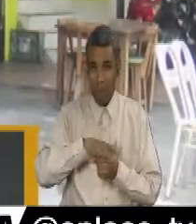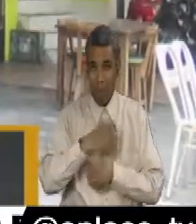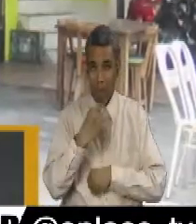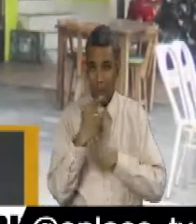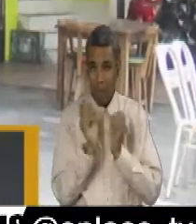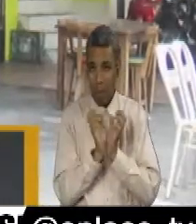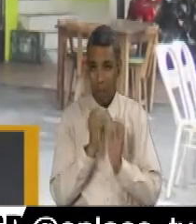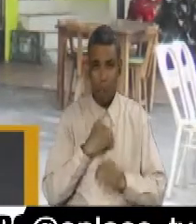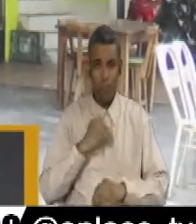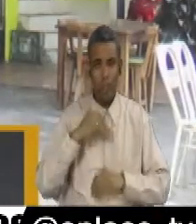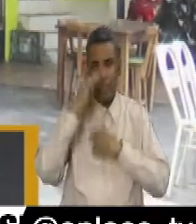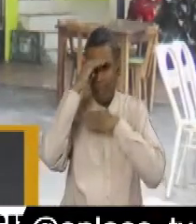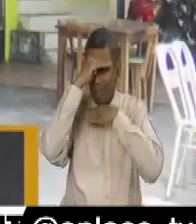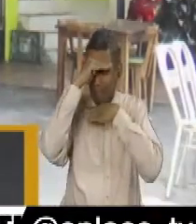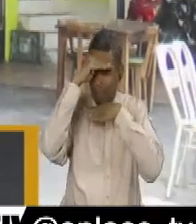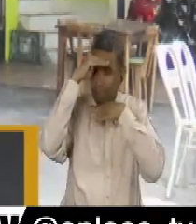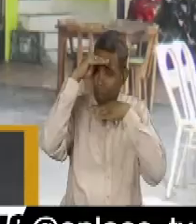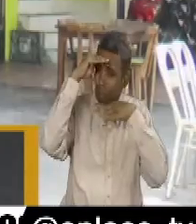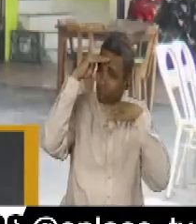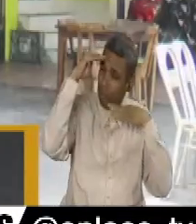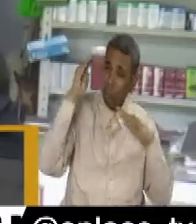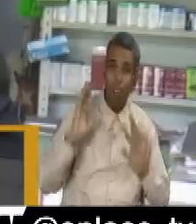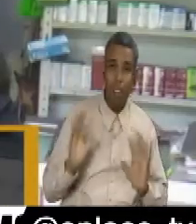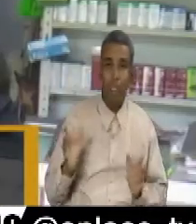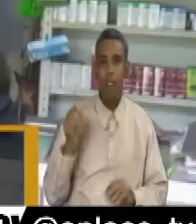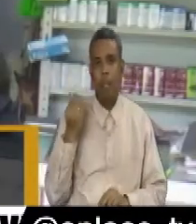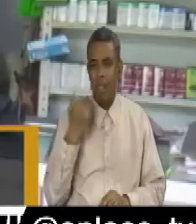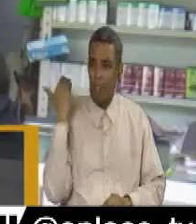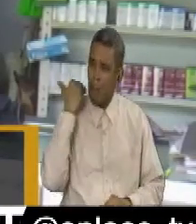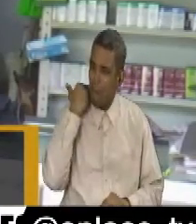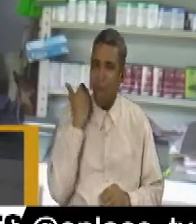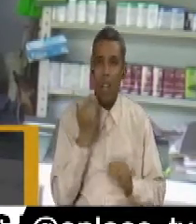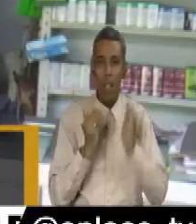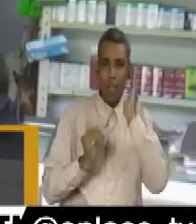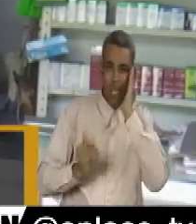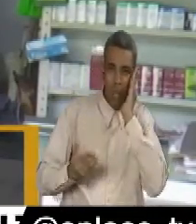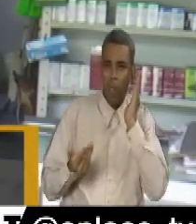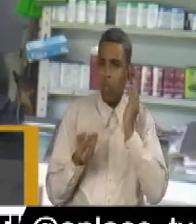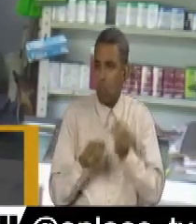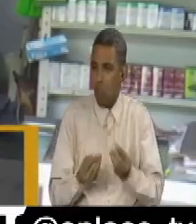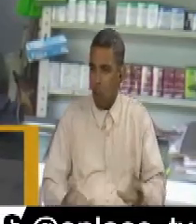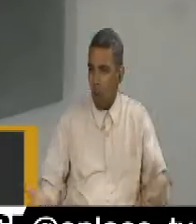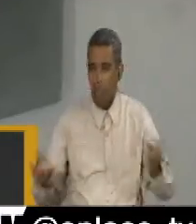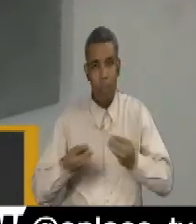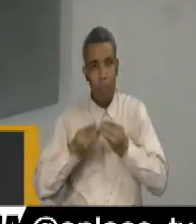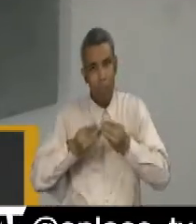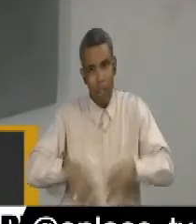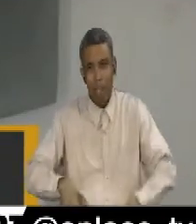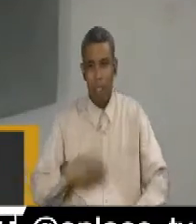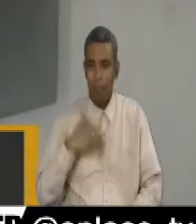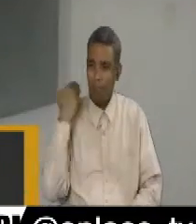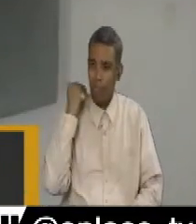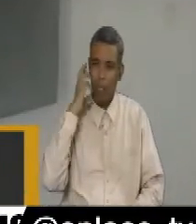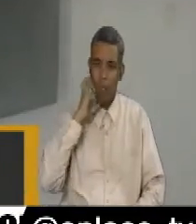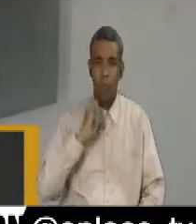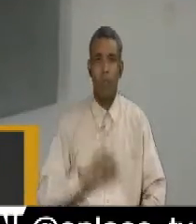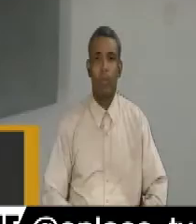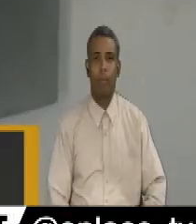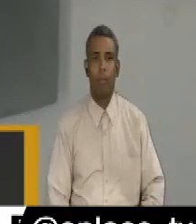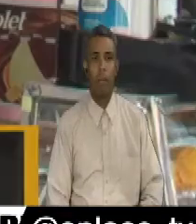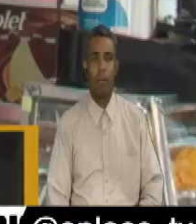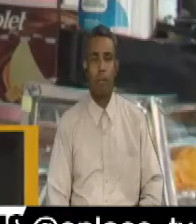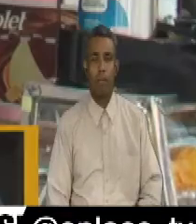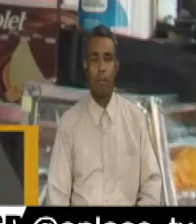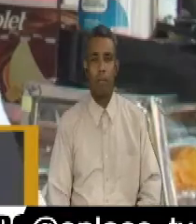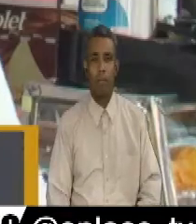fue visitado por cuarta vez por los ladrones que se llevaron el producido, teléfonos celulares y surtido tanto de su droguería como de la cafetería. Yo voy a denunciar que